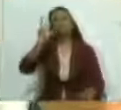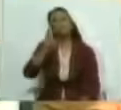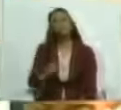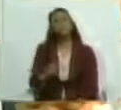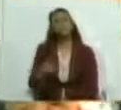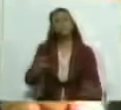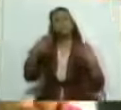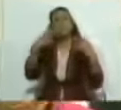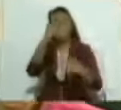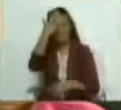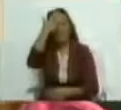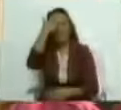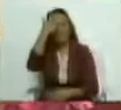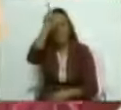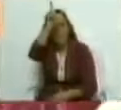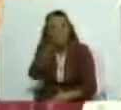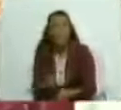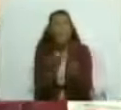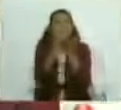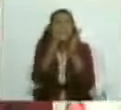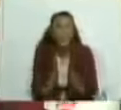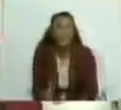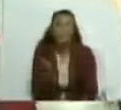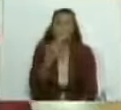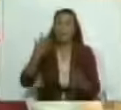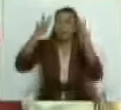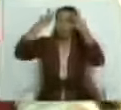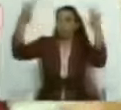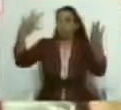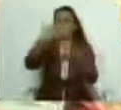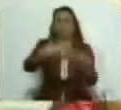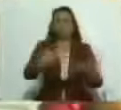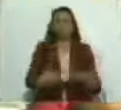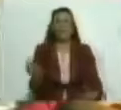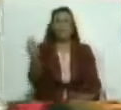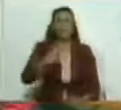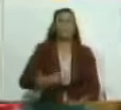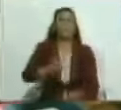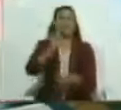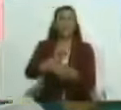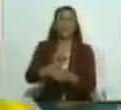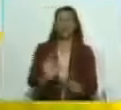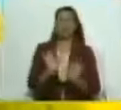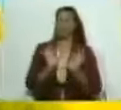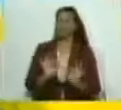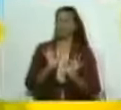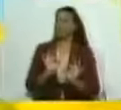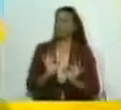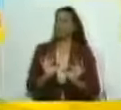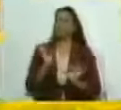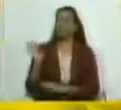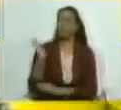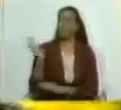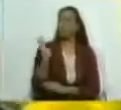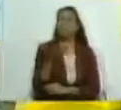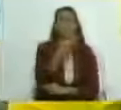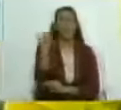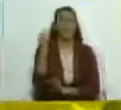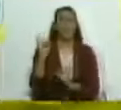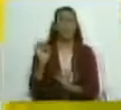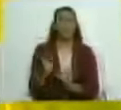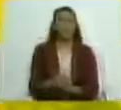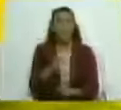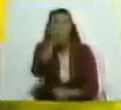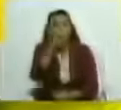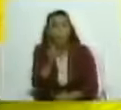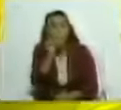todos sabemos que el estudiante con el mejor promedio es el que tiene el privilegio de poder dirigir el discurso de orden. Y